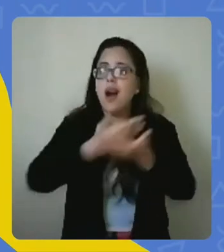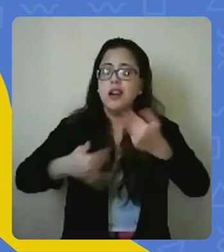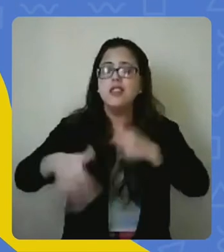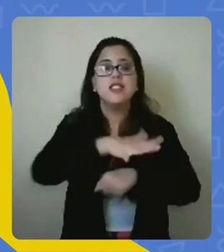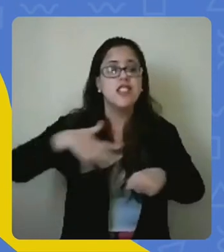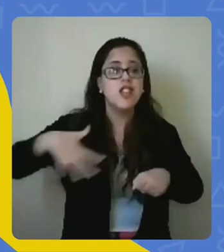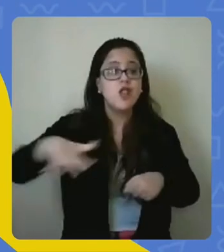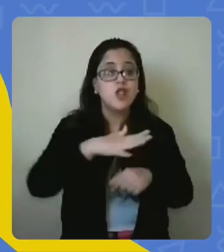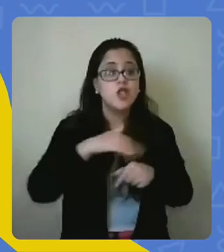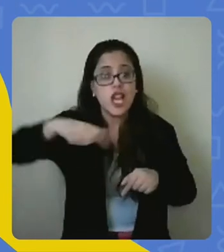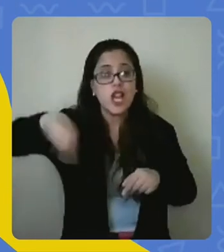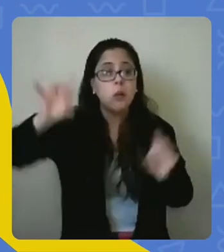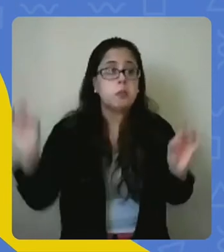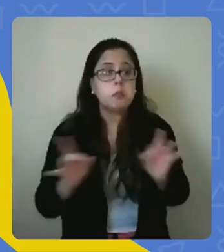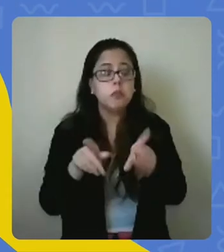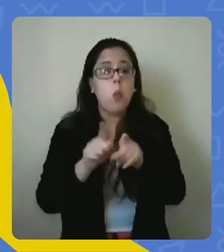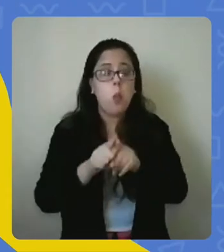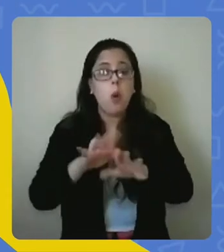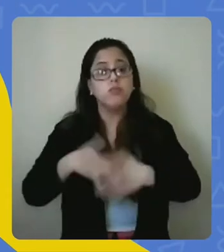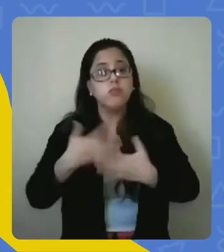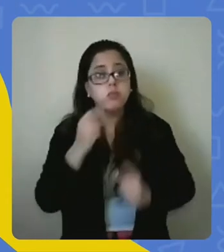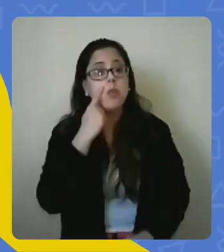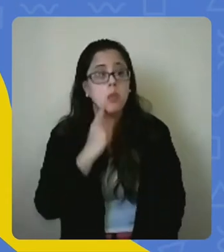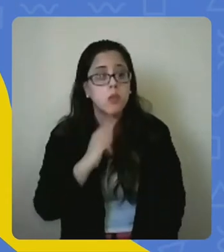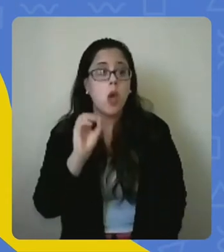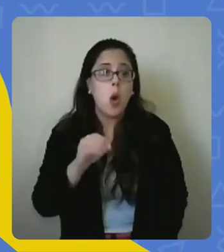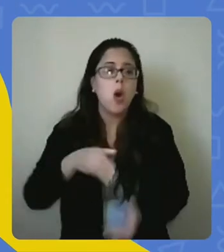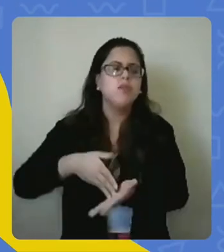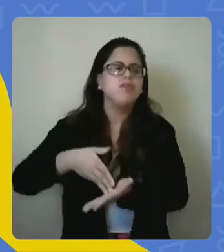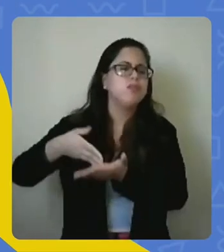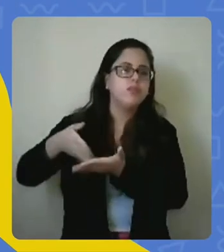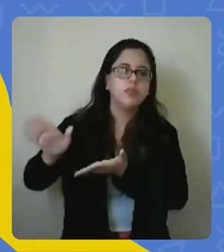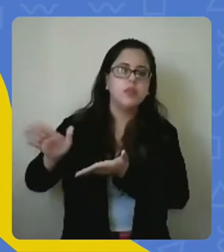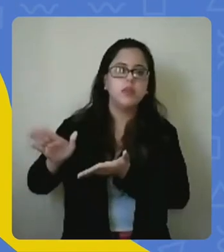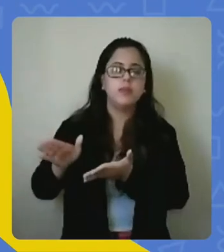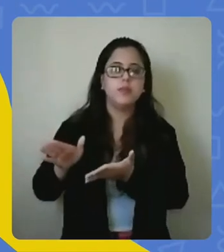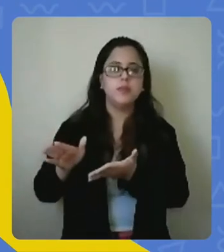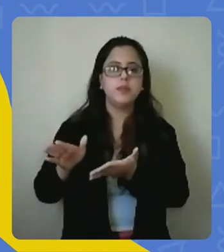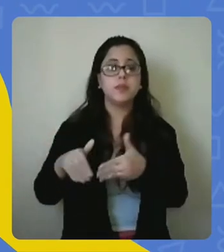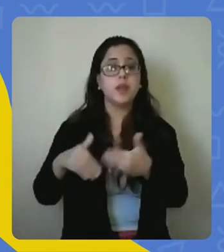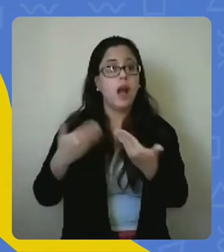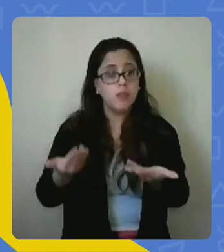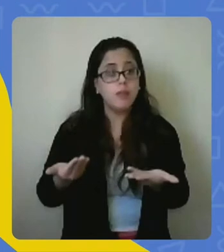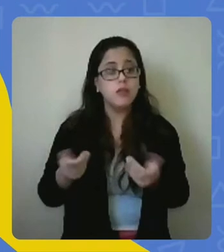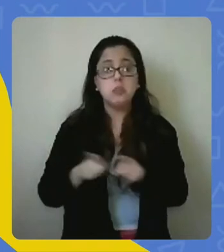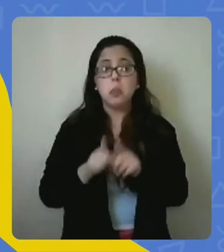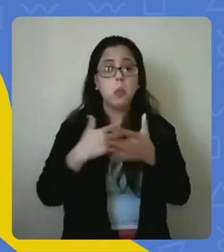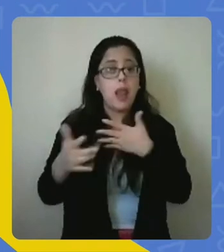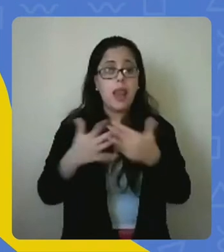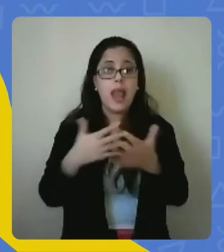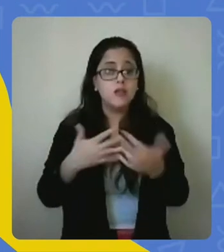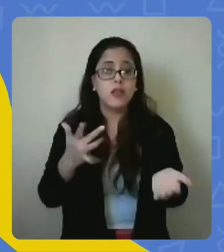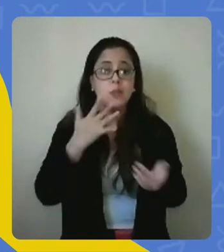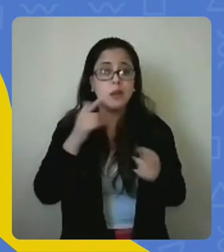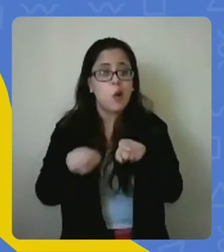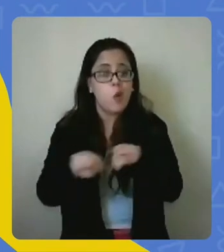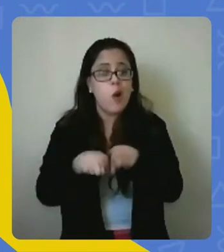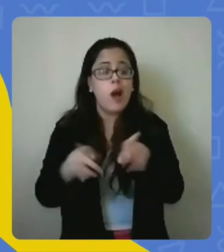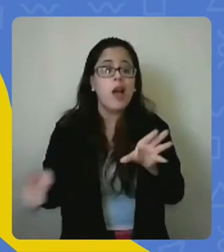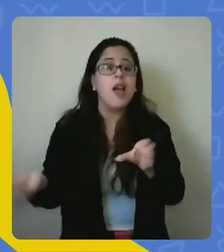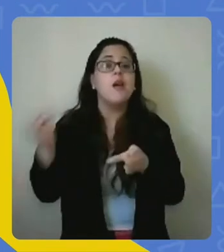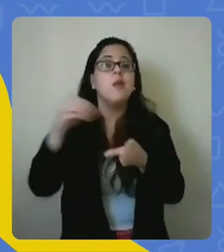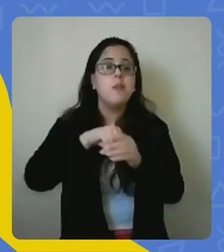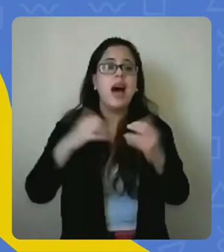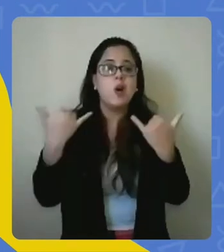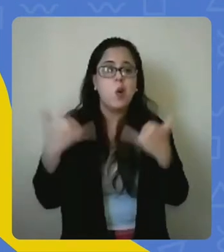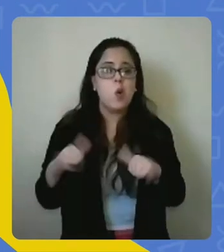vez se sintieron tristes o sintieron rechazo, pero como muy naturalmente, porque forma parte de jugar, ¿no?